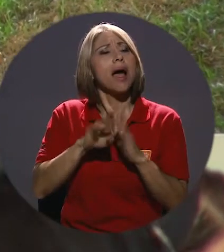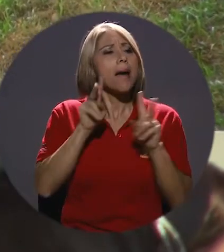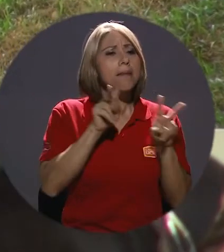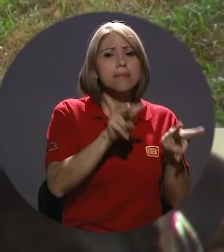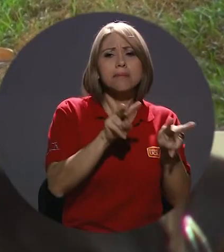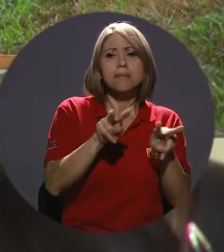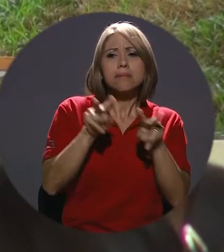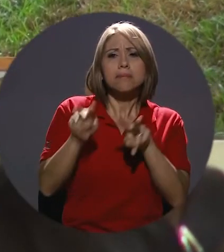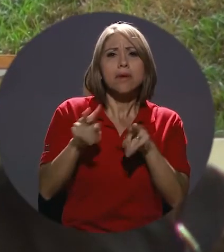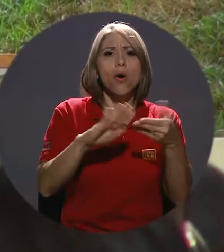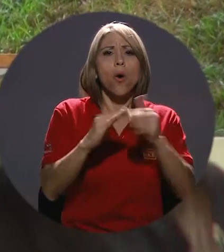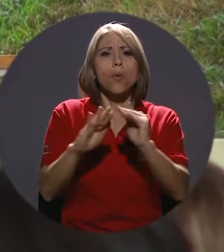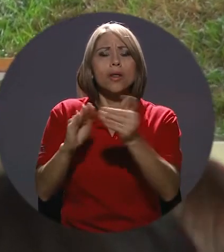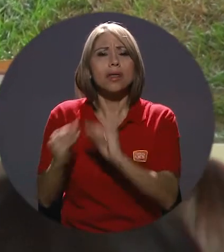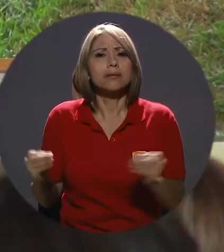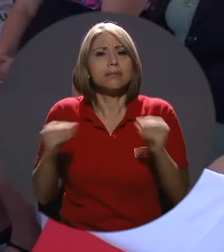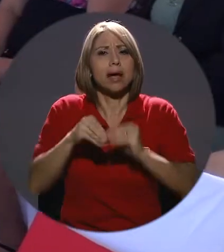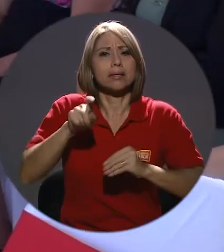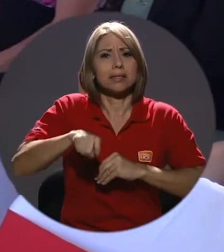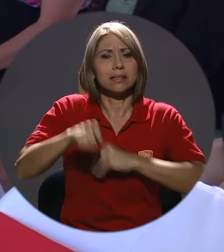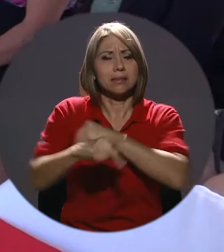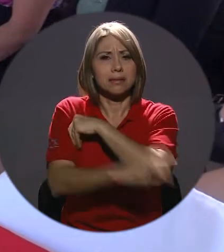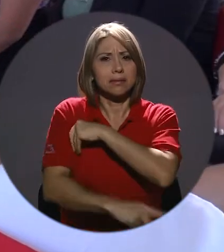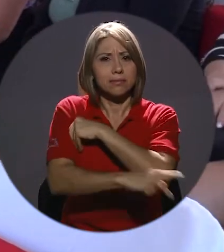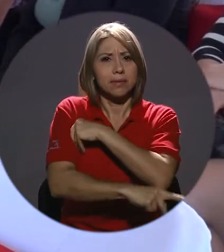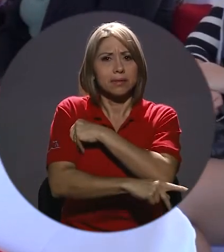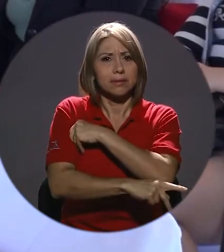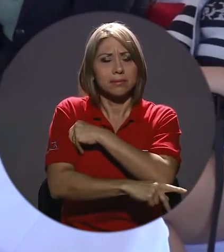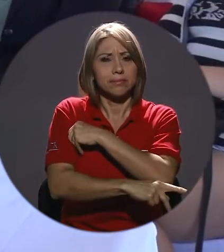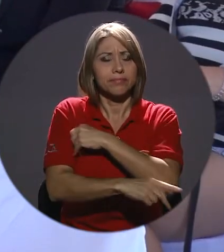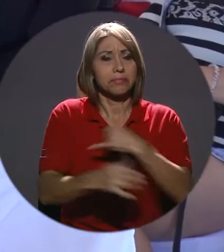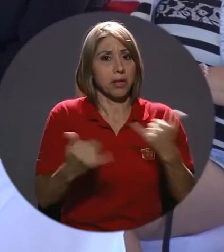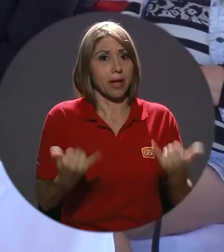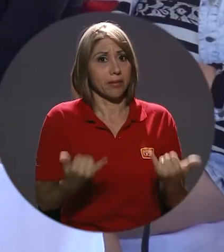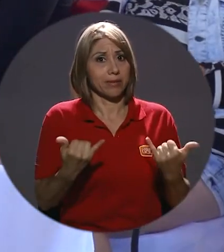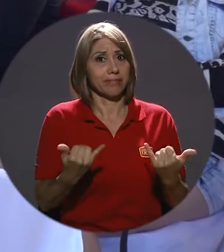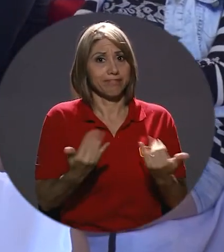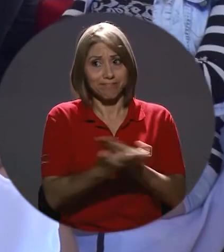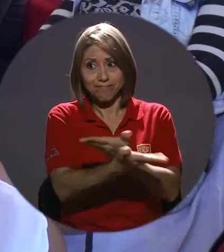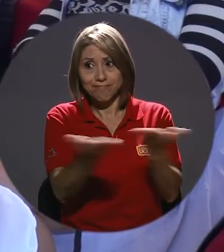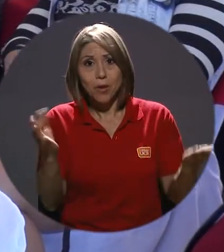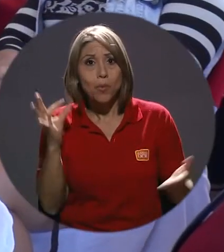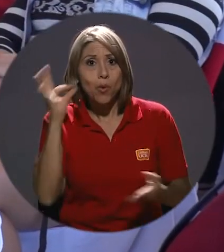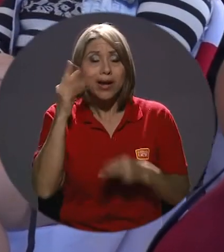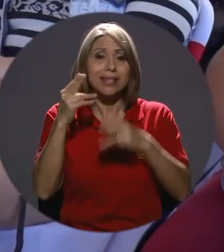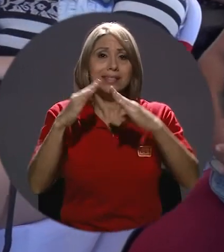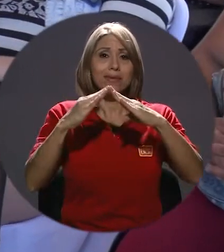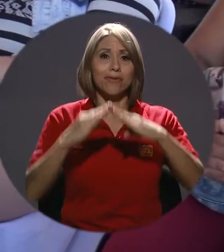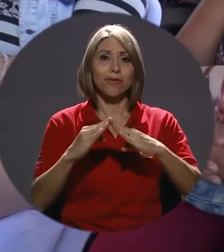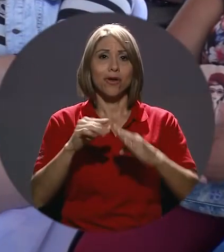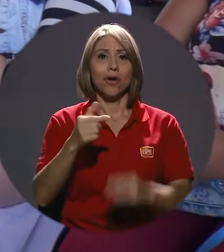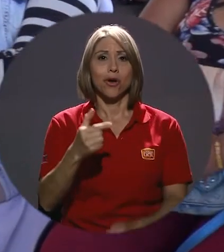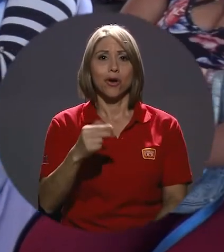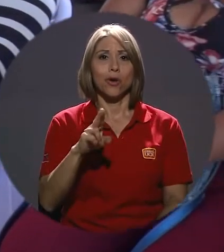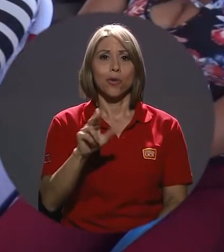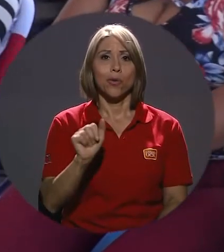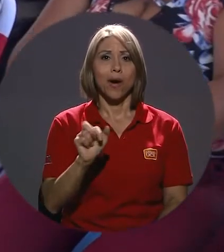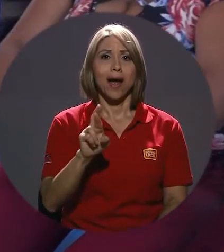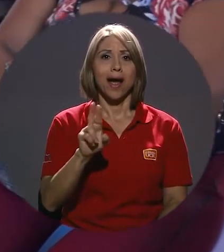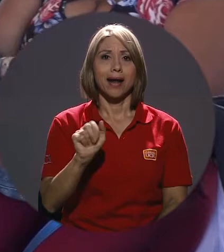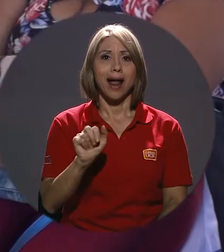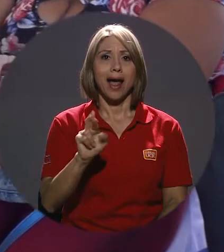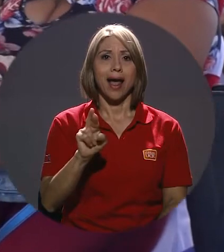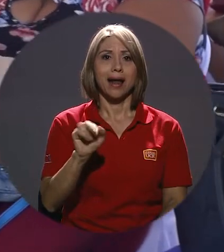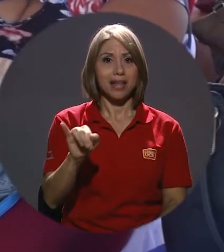mirando a las comunidades más necesitadas del país. En este caso, mujeres de Guararí han